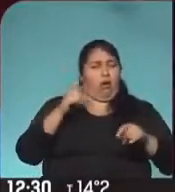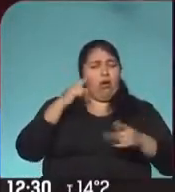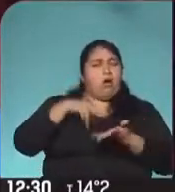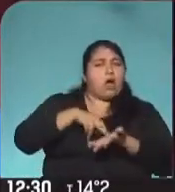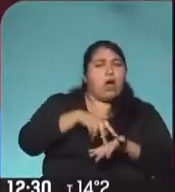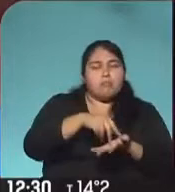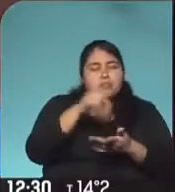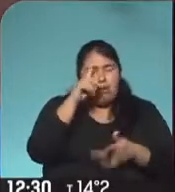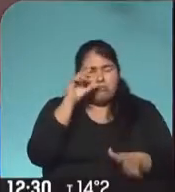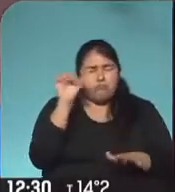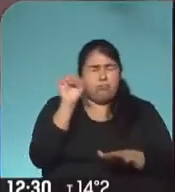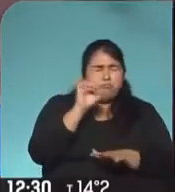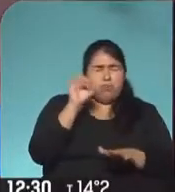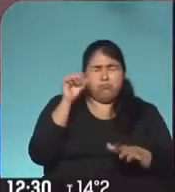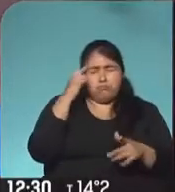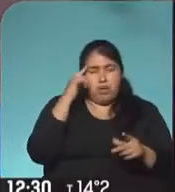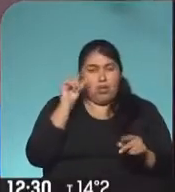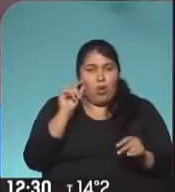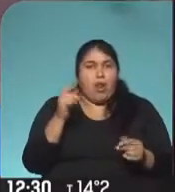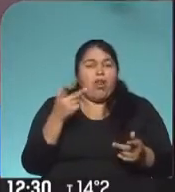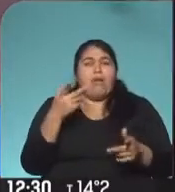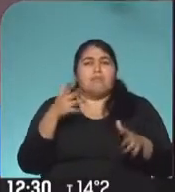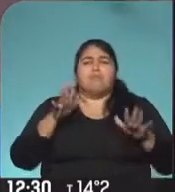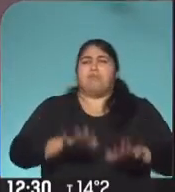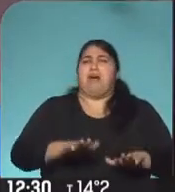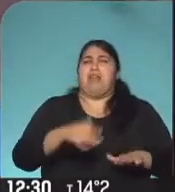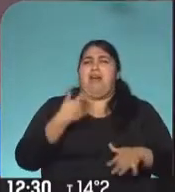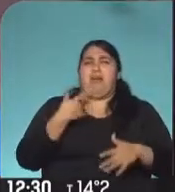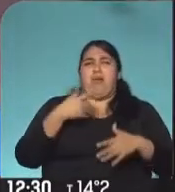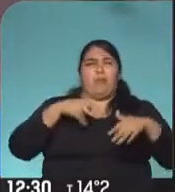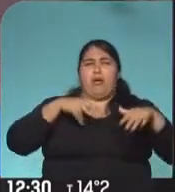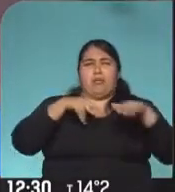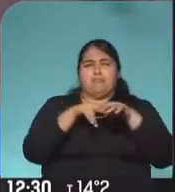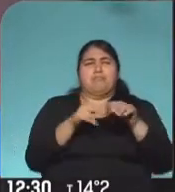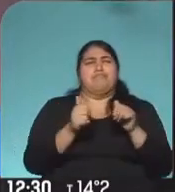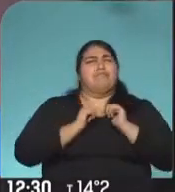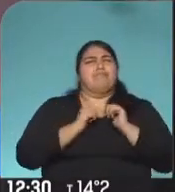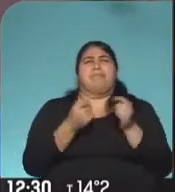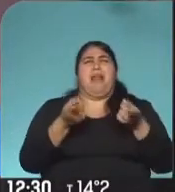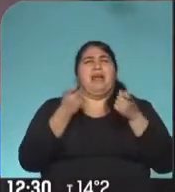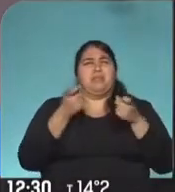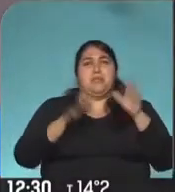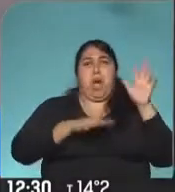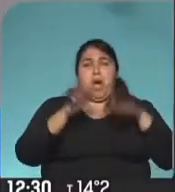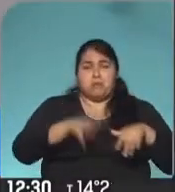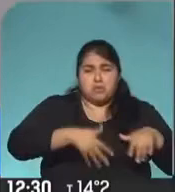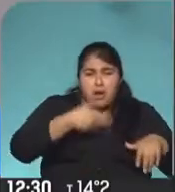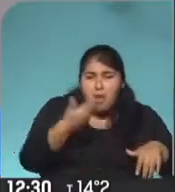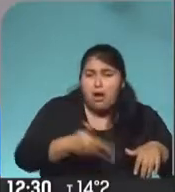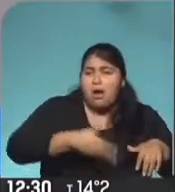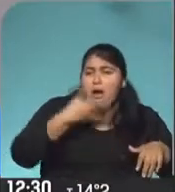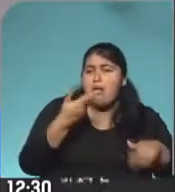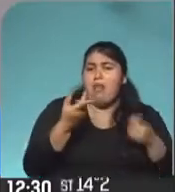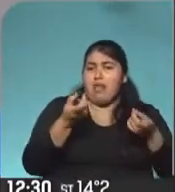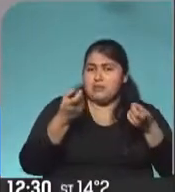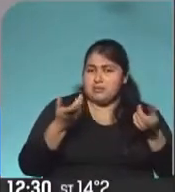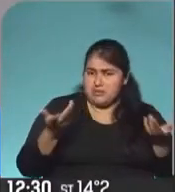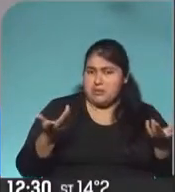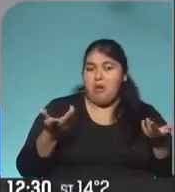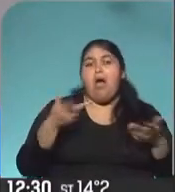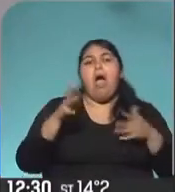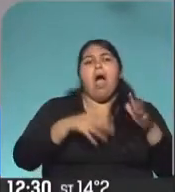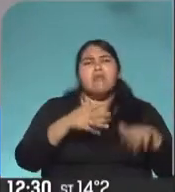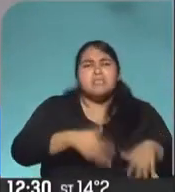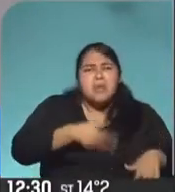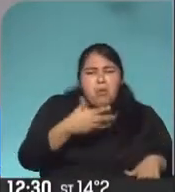porque repercute entonces me deja inválido me deja en mi casa oscuras a veces con náuseas porque también activa el sistema gastrointestinal y a veces tengo